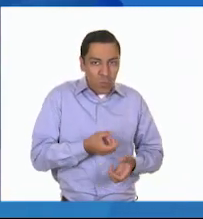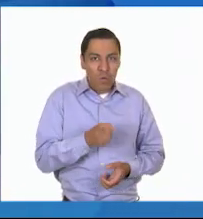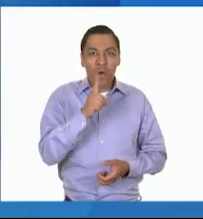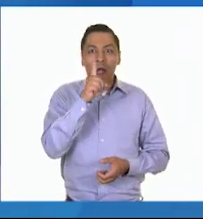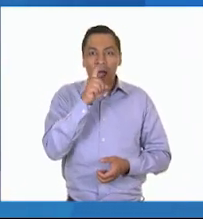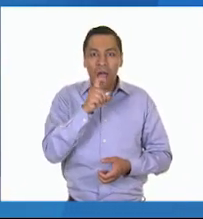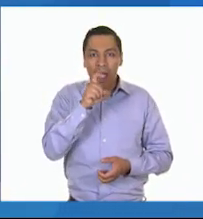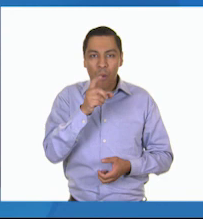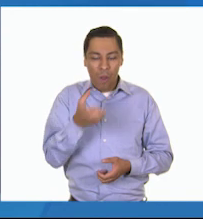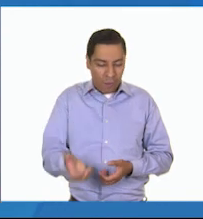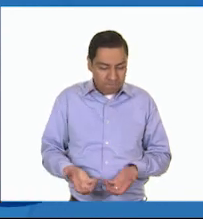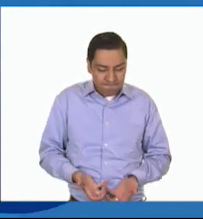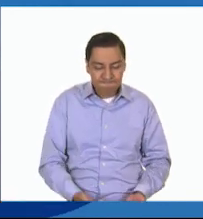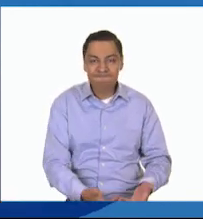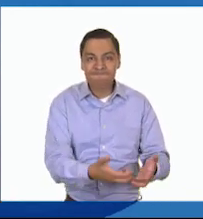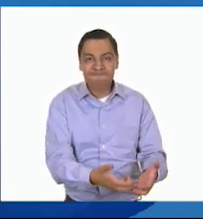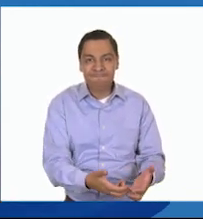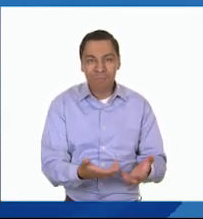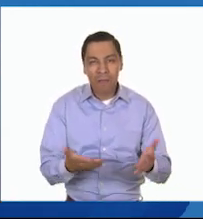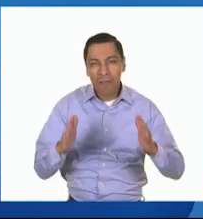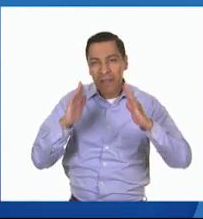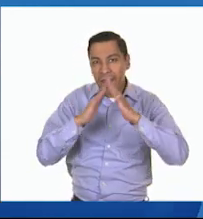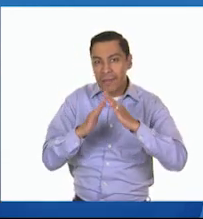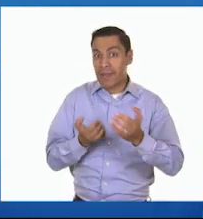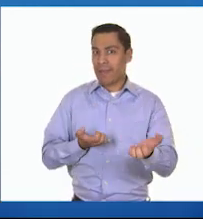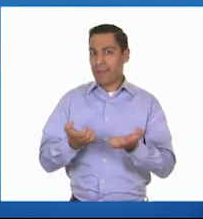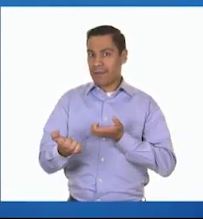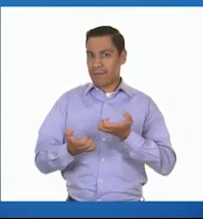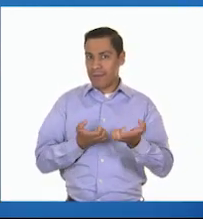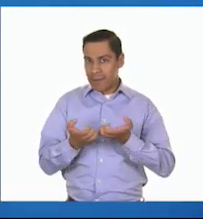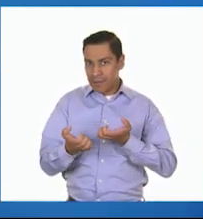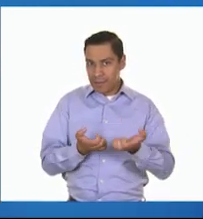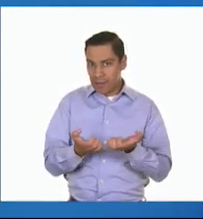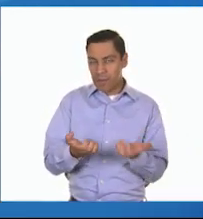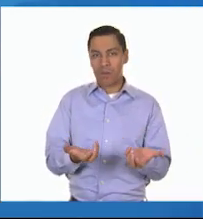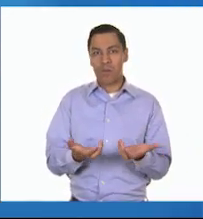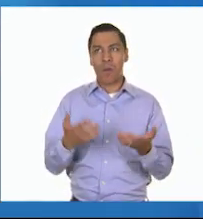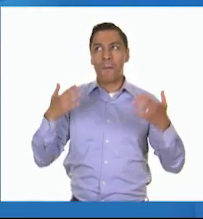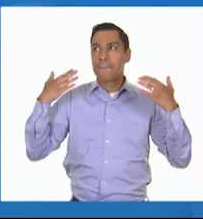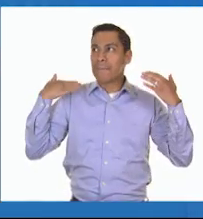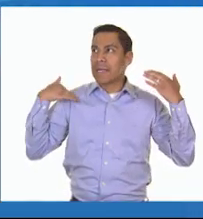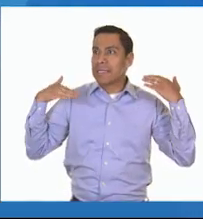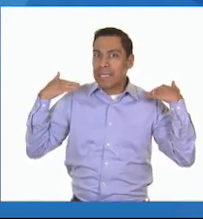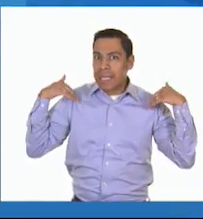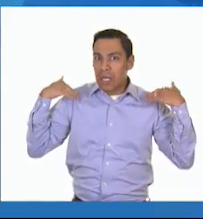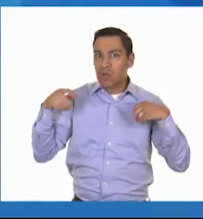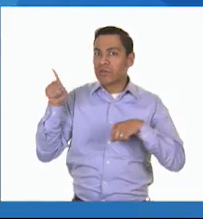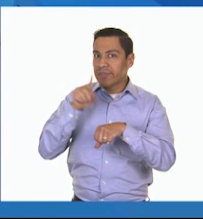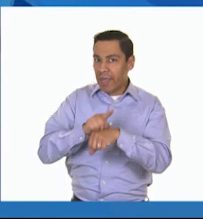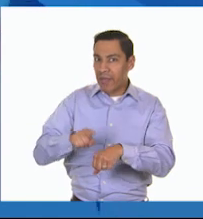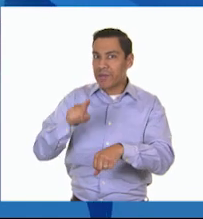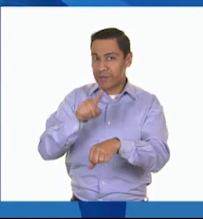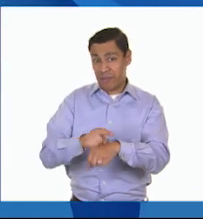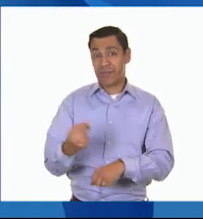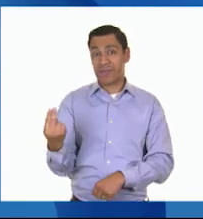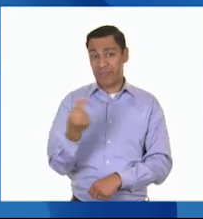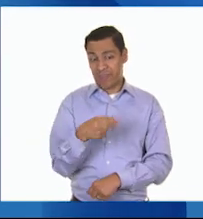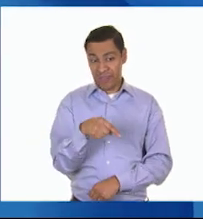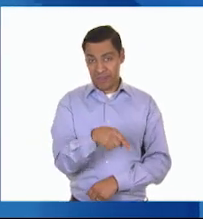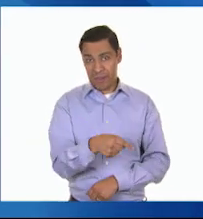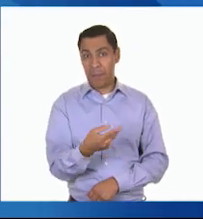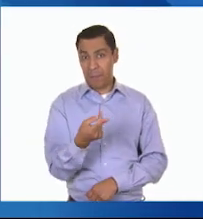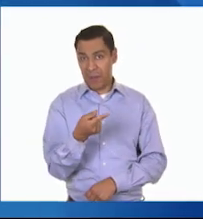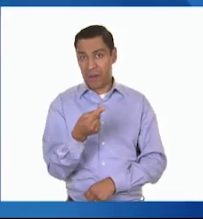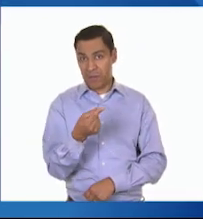agua, refugio, ejercicios y paseos diarios,